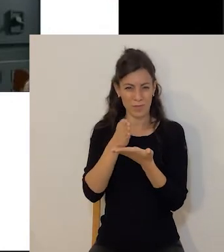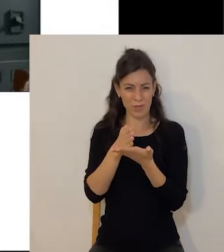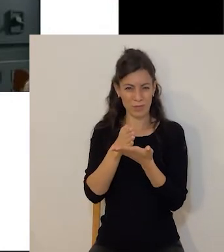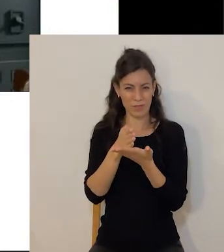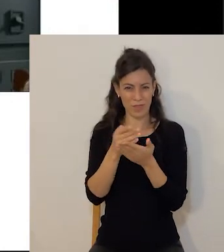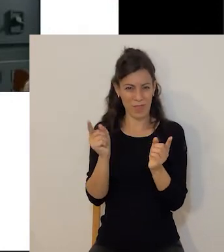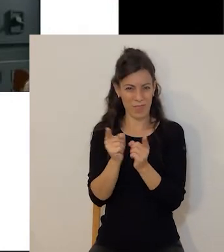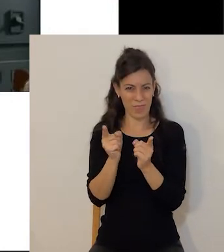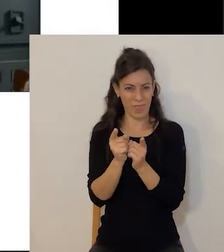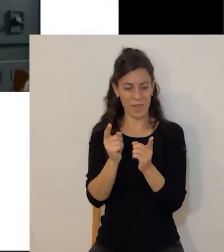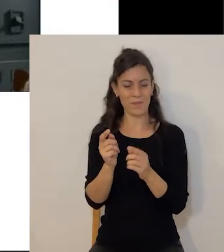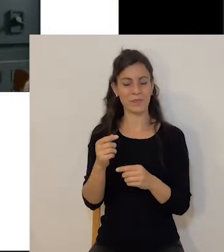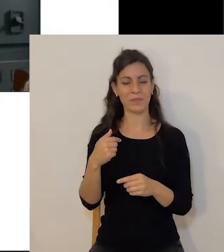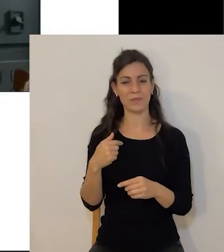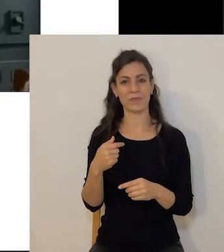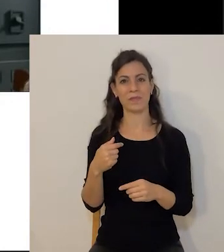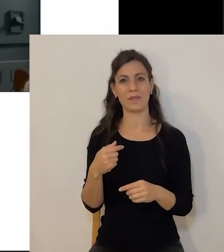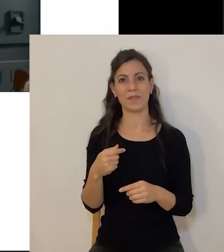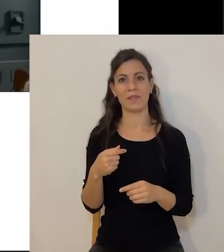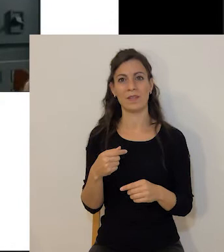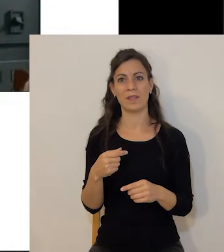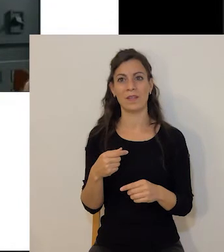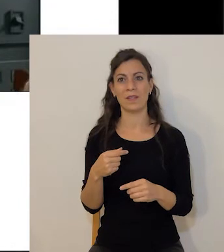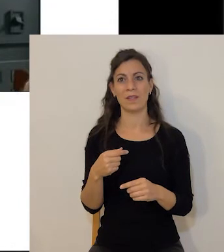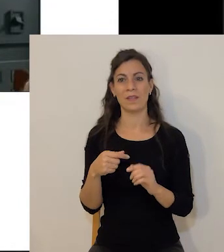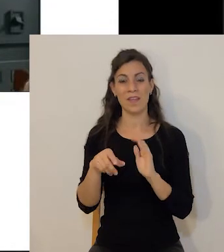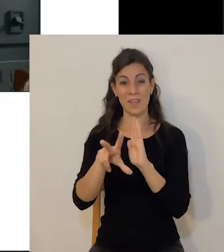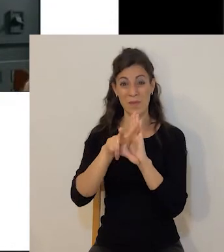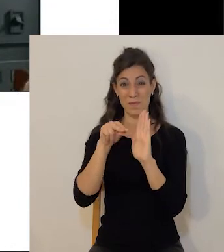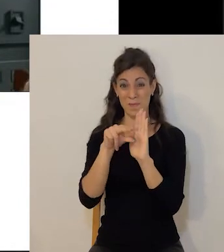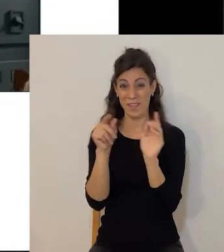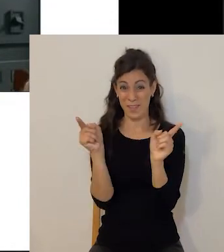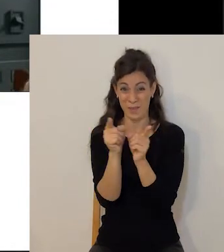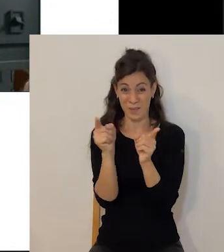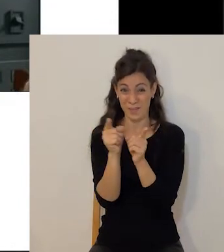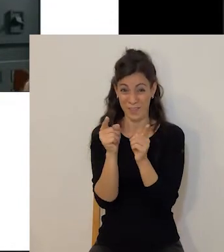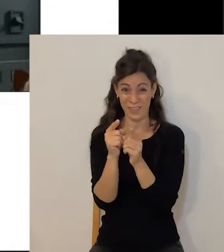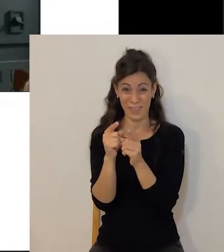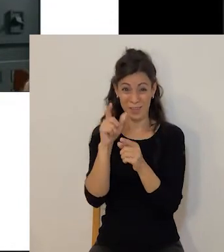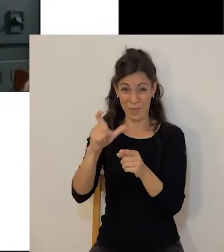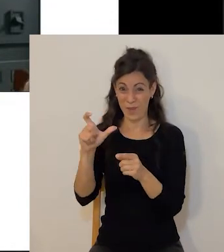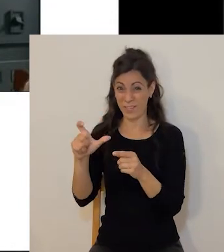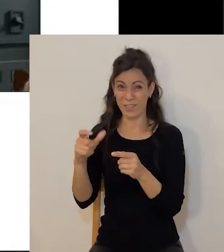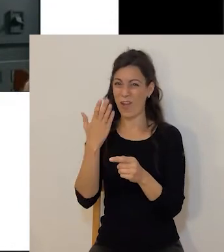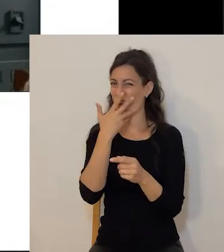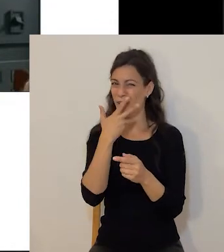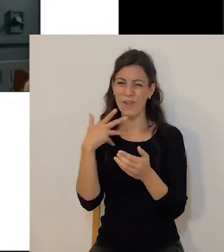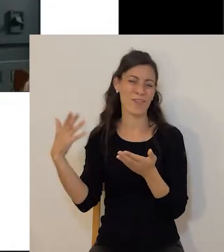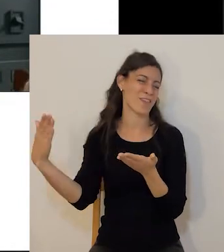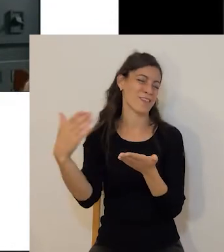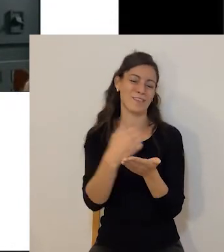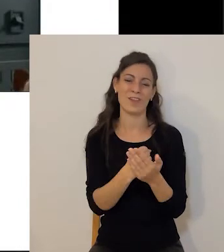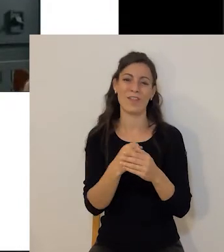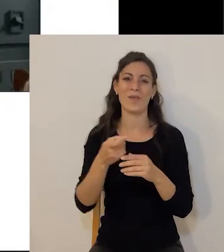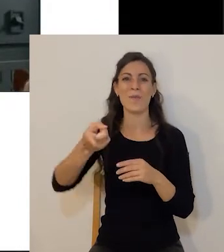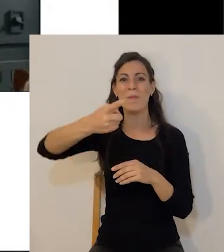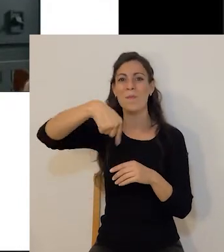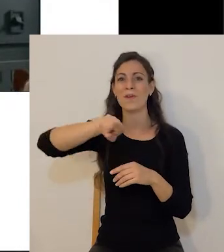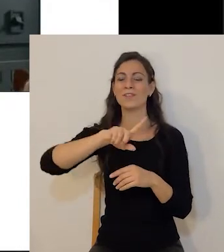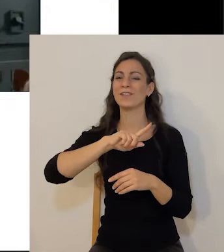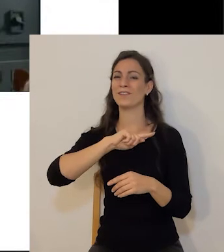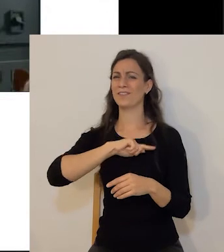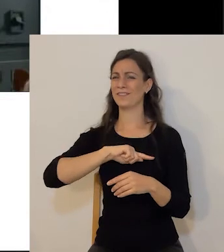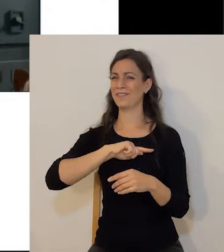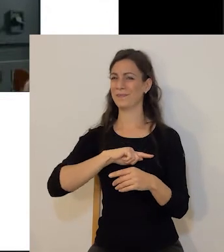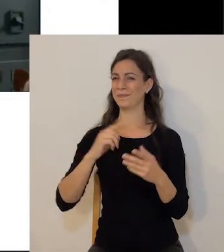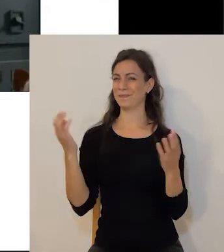que quiero que veáis este cortito vídeo que todo el mundo lo conoce ya, pero para que notéis